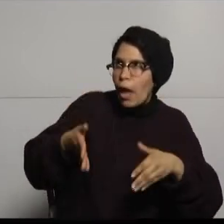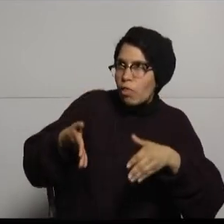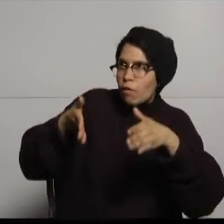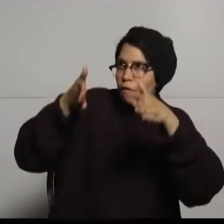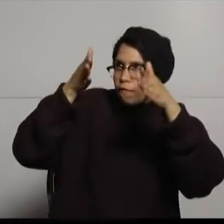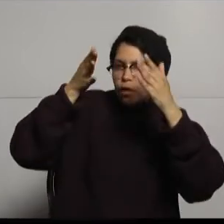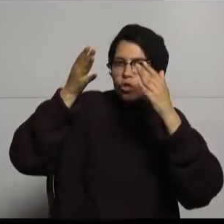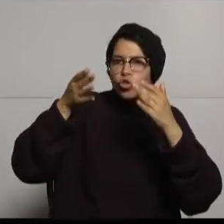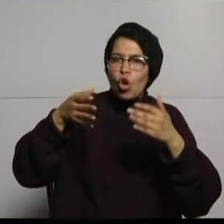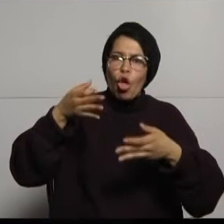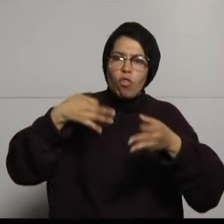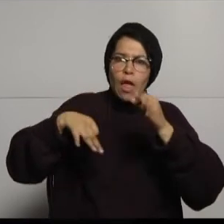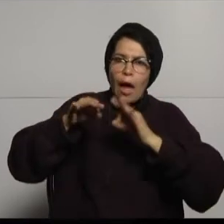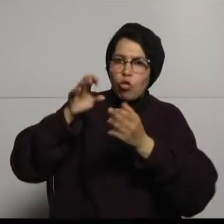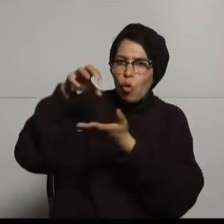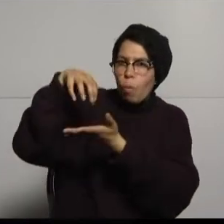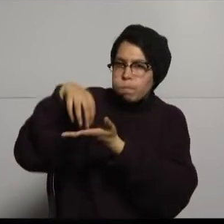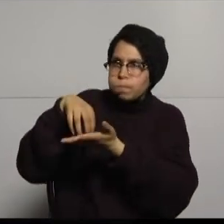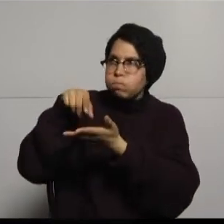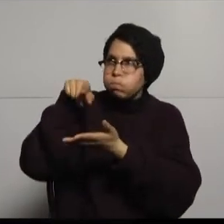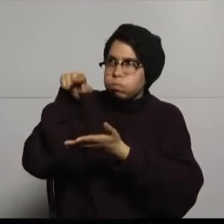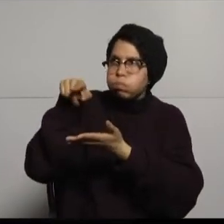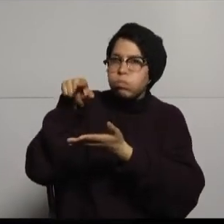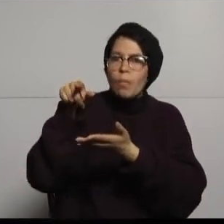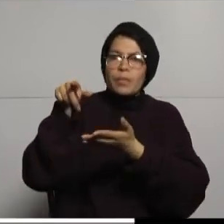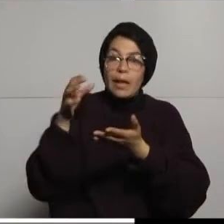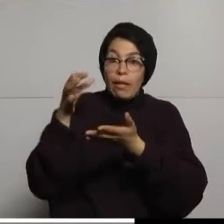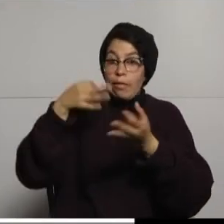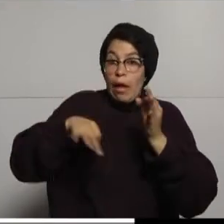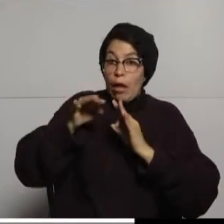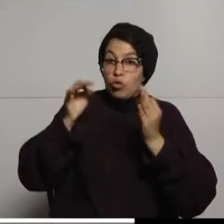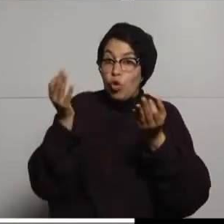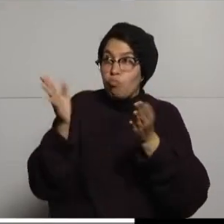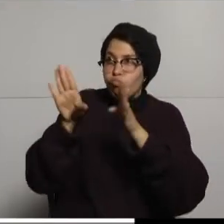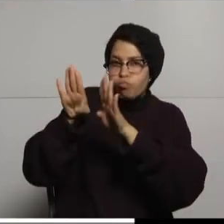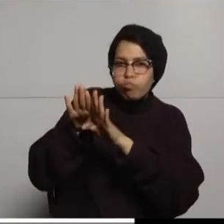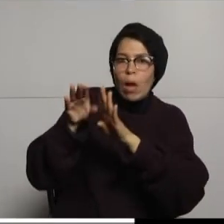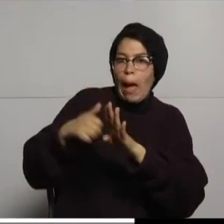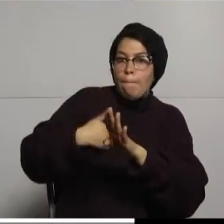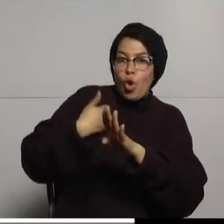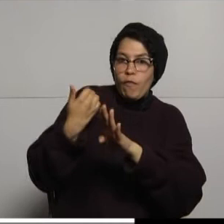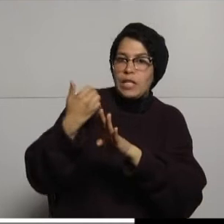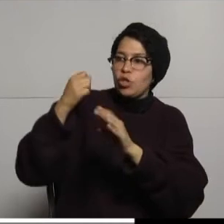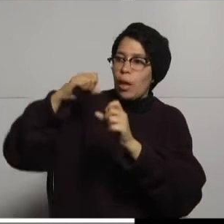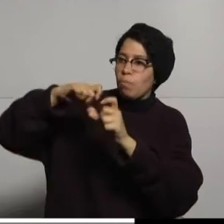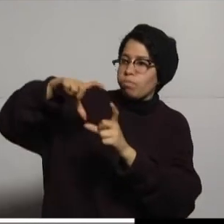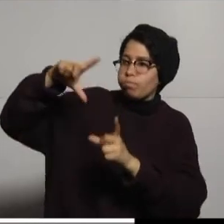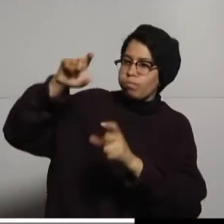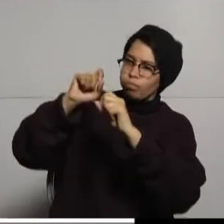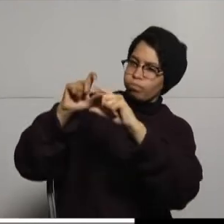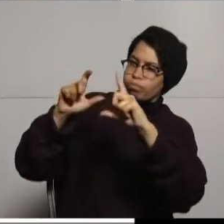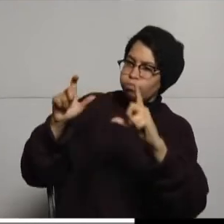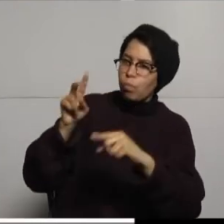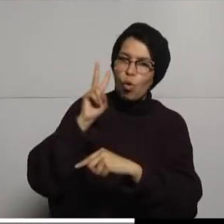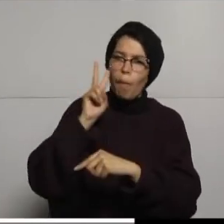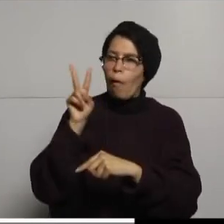Y ellos utilizan, con el teatro cerrado, utilizan la culata para proyectarse ahora. O este tipo de cosas, proyectar para resistir